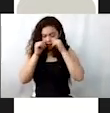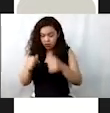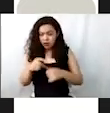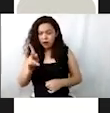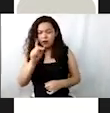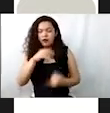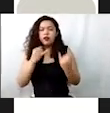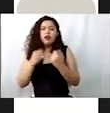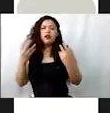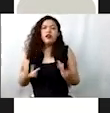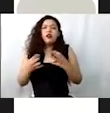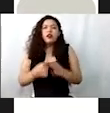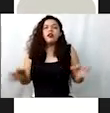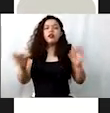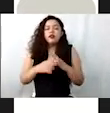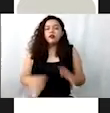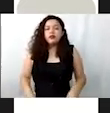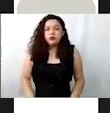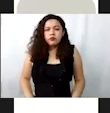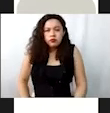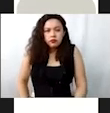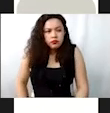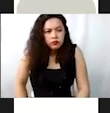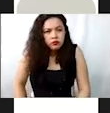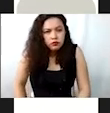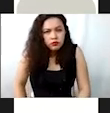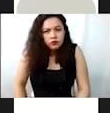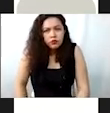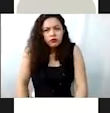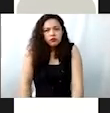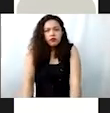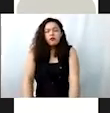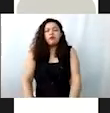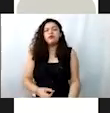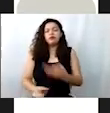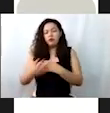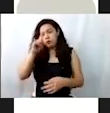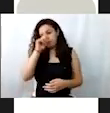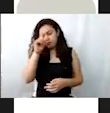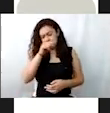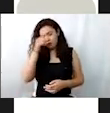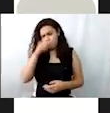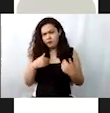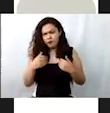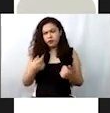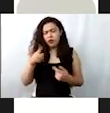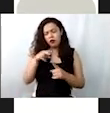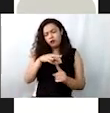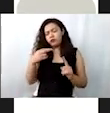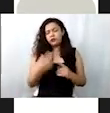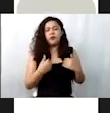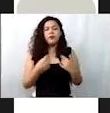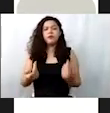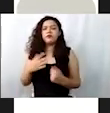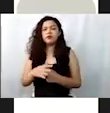es importante para nosotros recoger las voces de toda la mayor cantidad de organizaciones para entender cuál es su perspectiva de qué tanto